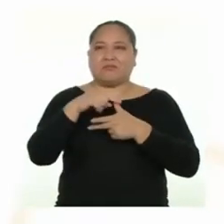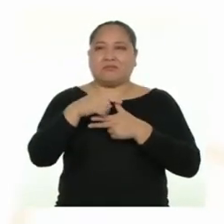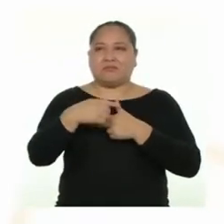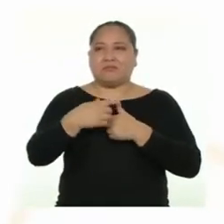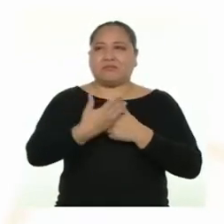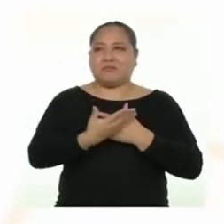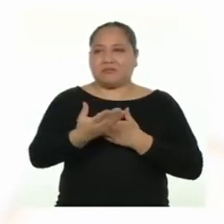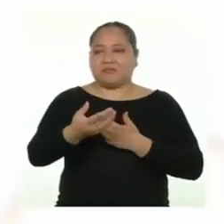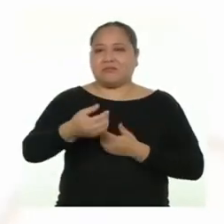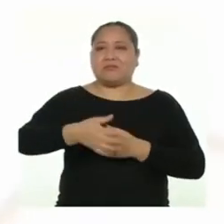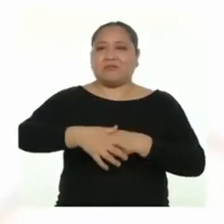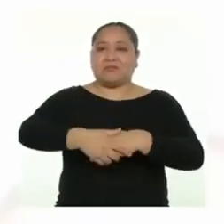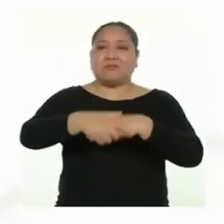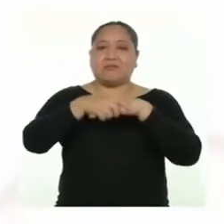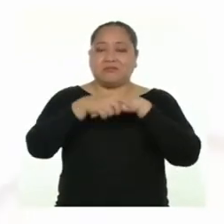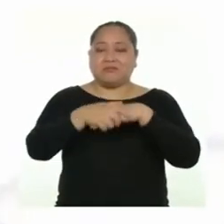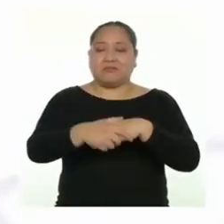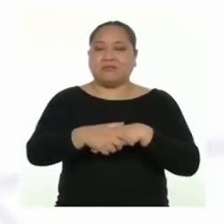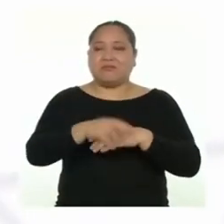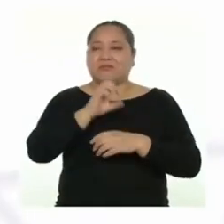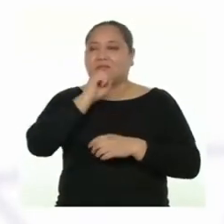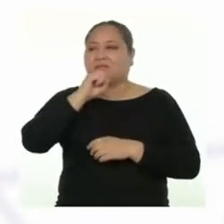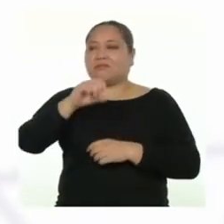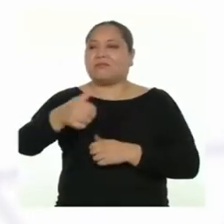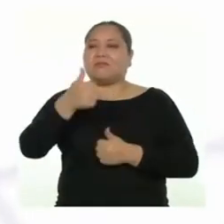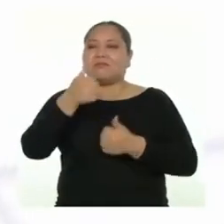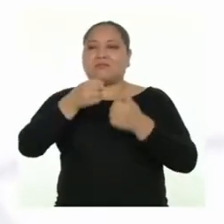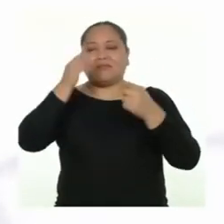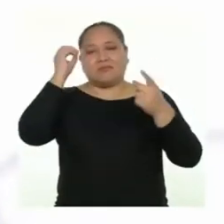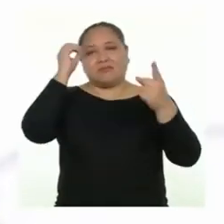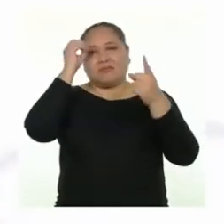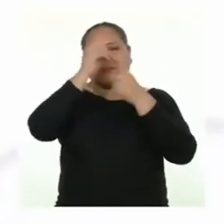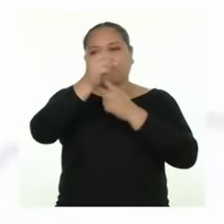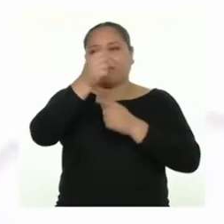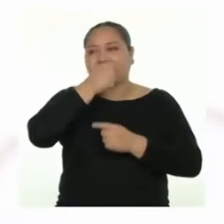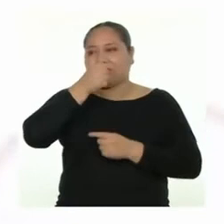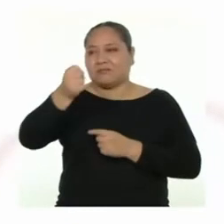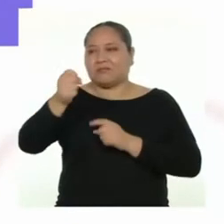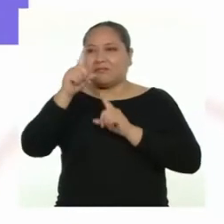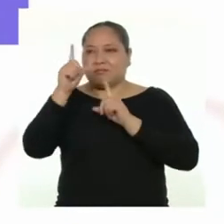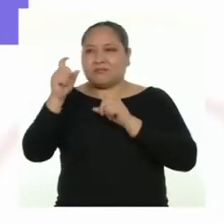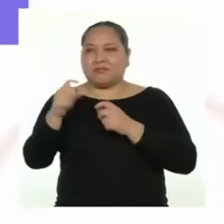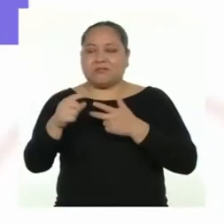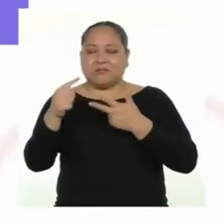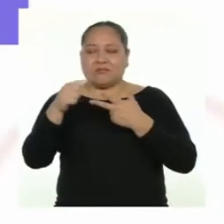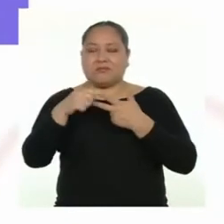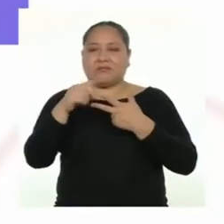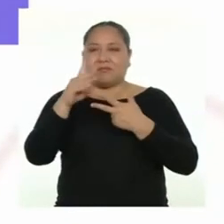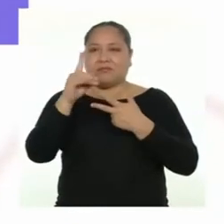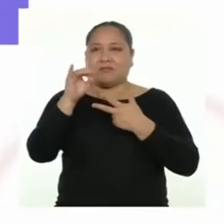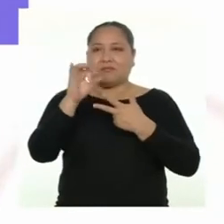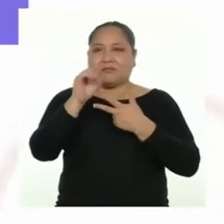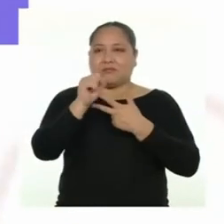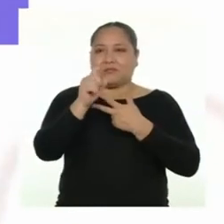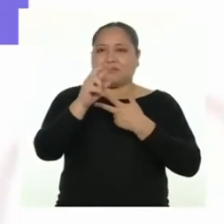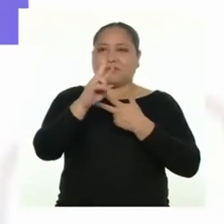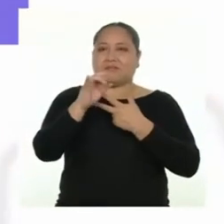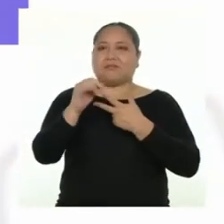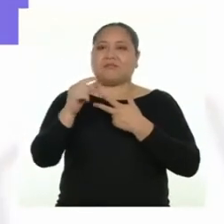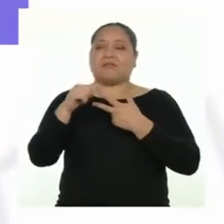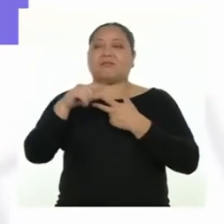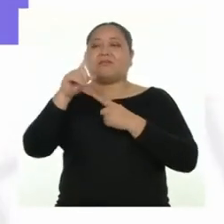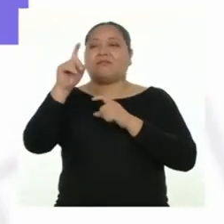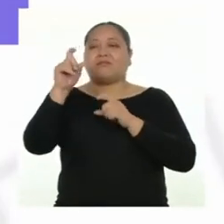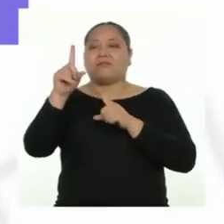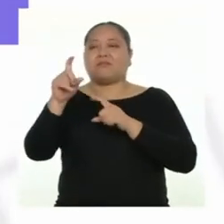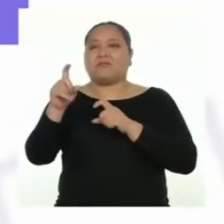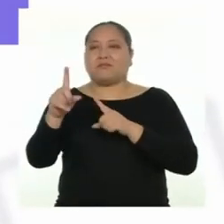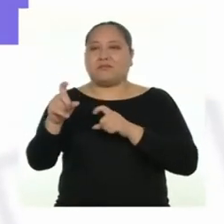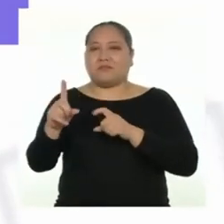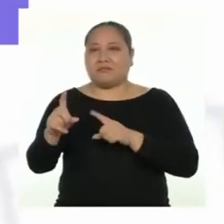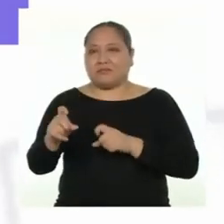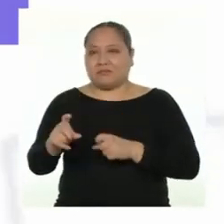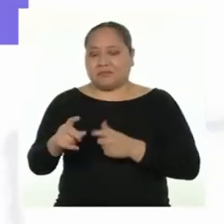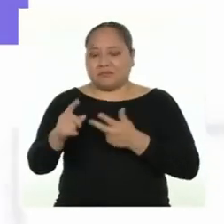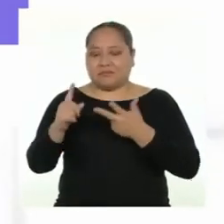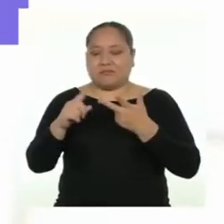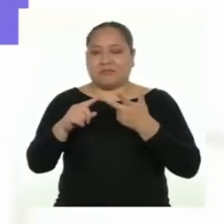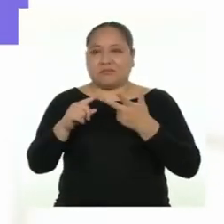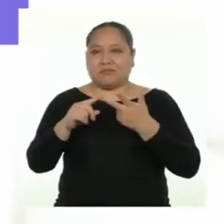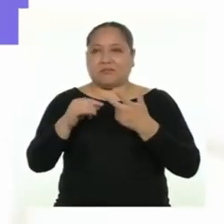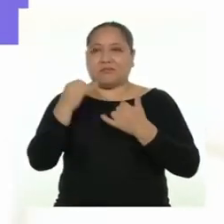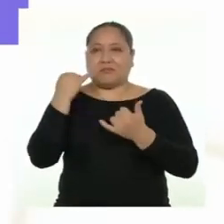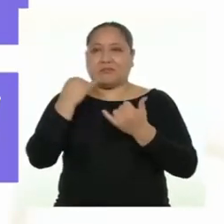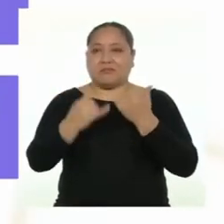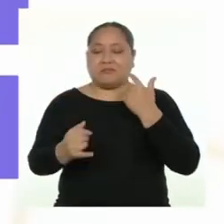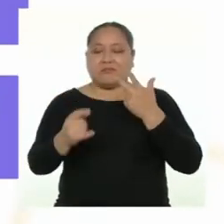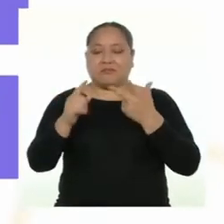se saluda y se menciona el propósito de la entrevista. En el desarrollo se realizan las preguntas del cuestionario.